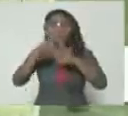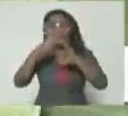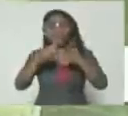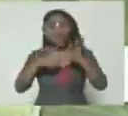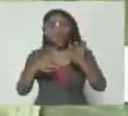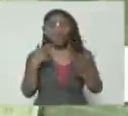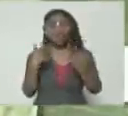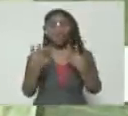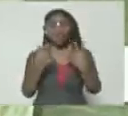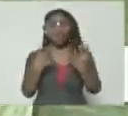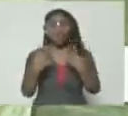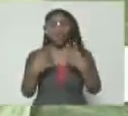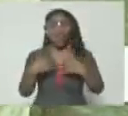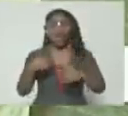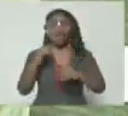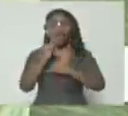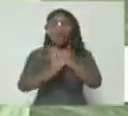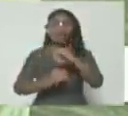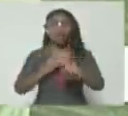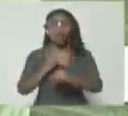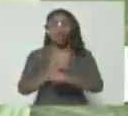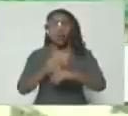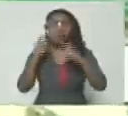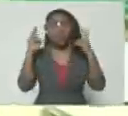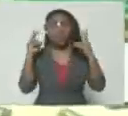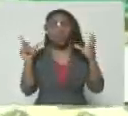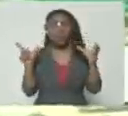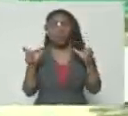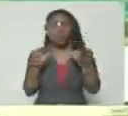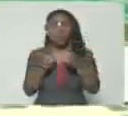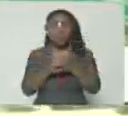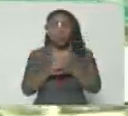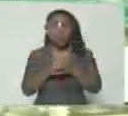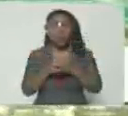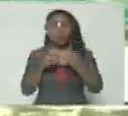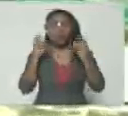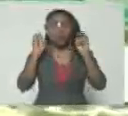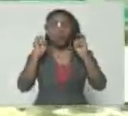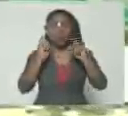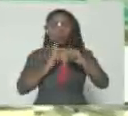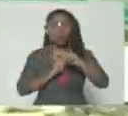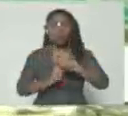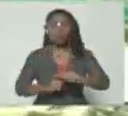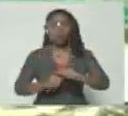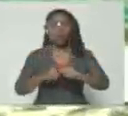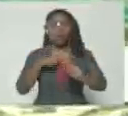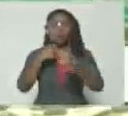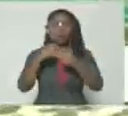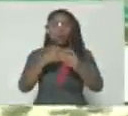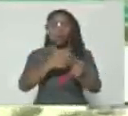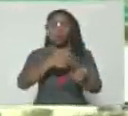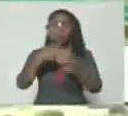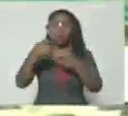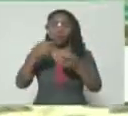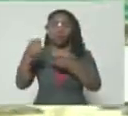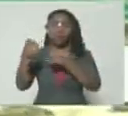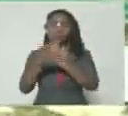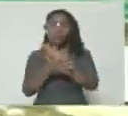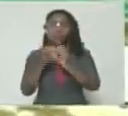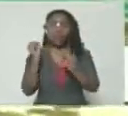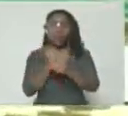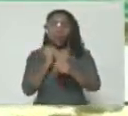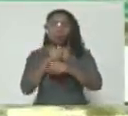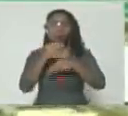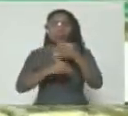ferias internacionales. En cuanto a la simplificación y optimización de los procesos de exportación, estamos trabajando, presidente, en